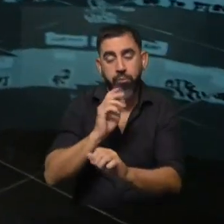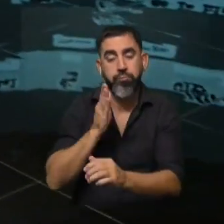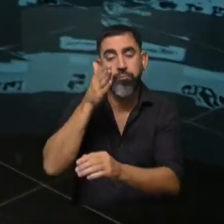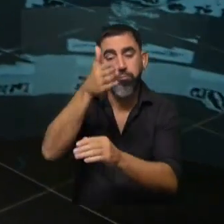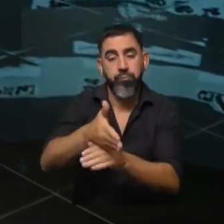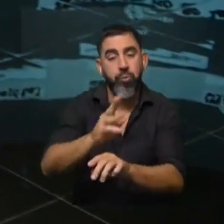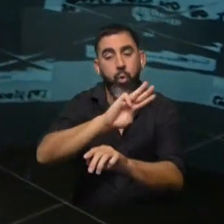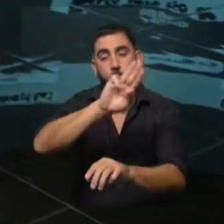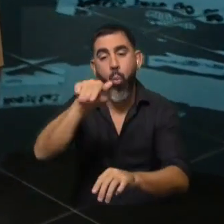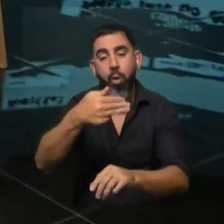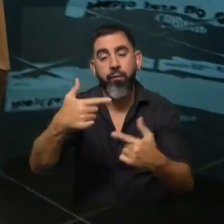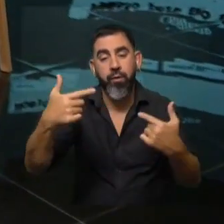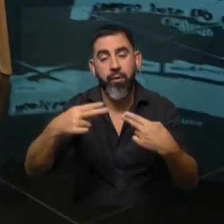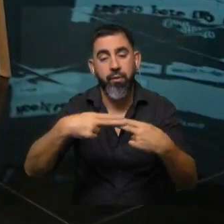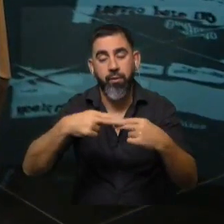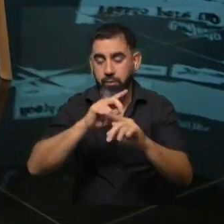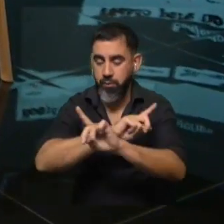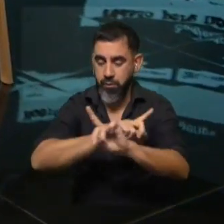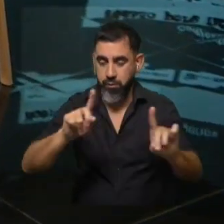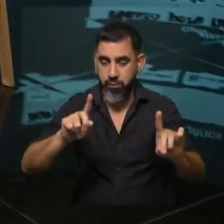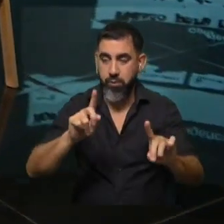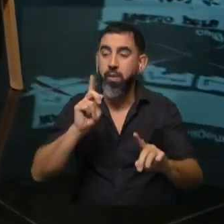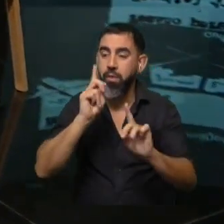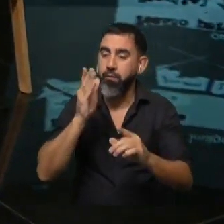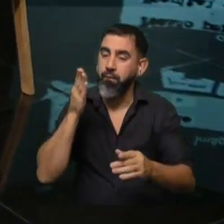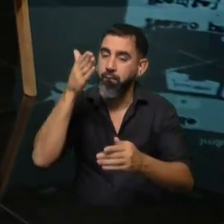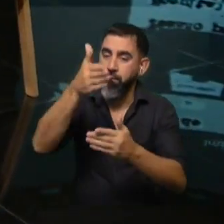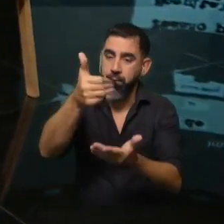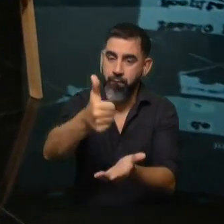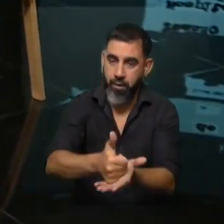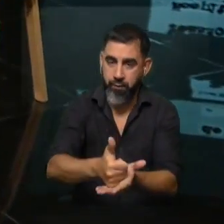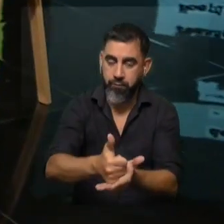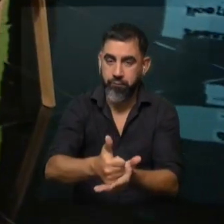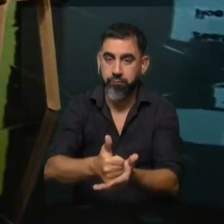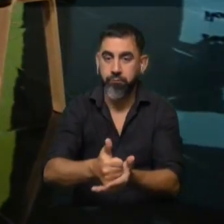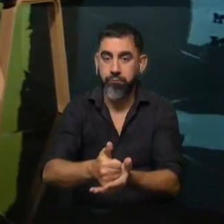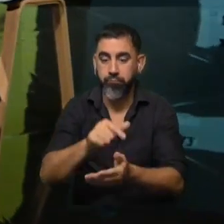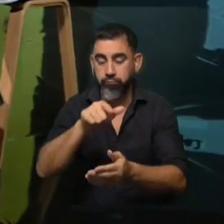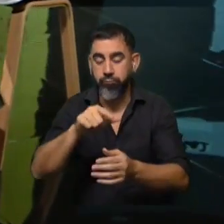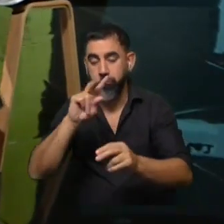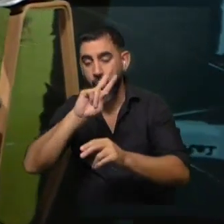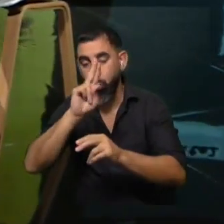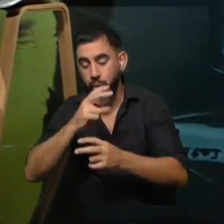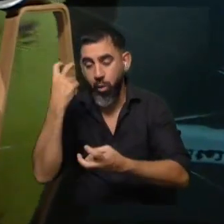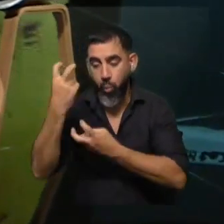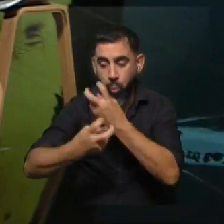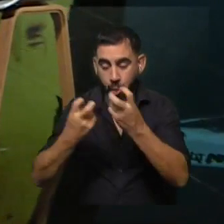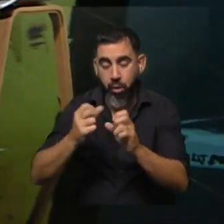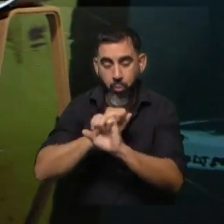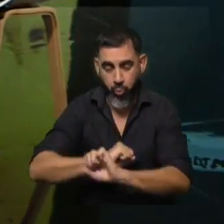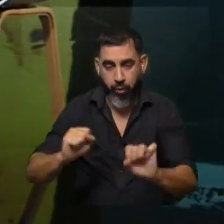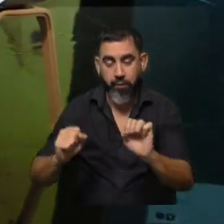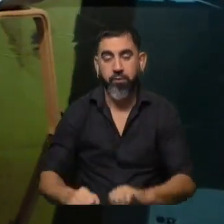servicio web, no es un servicio remoto, pueden ir y pueden utilizar estas herramientas de búsqueda que yo te estaba